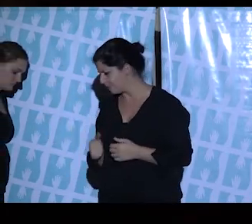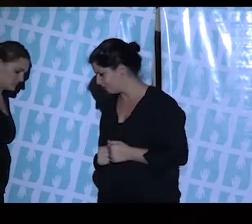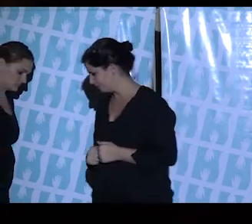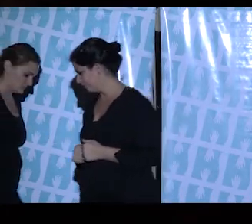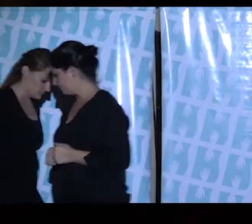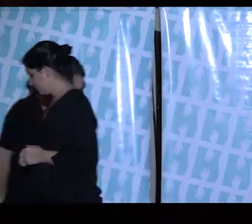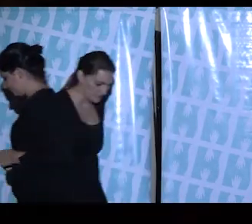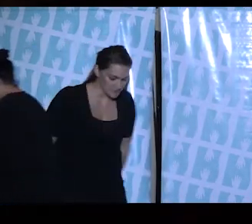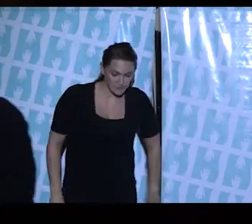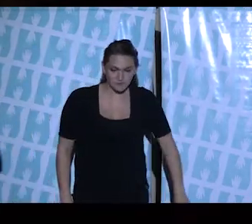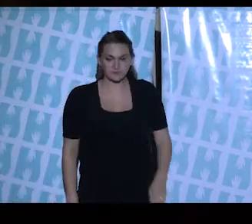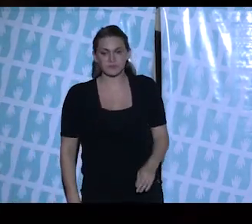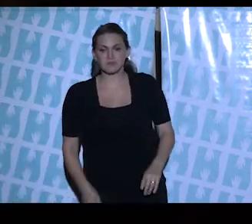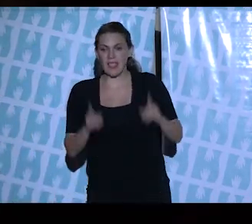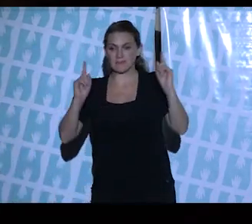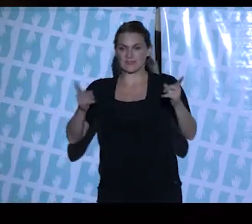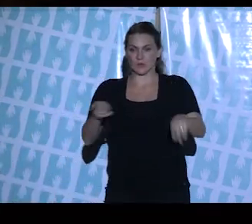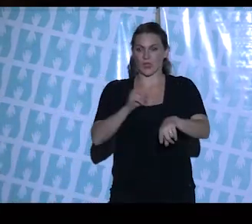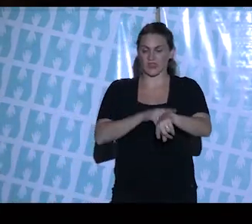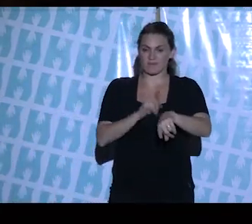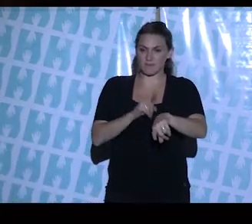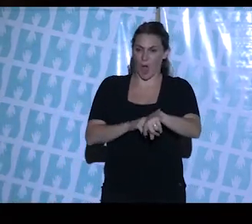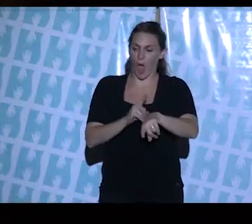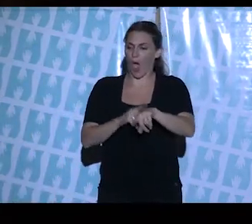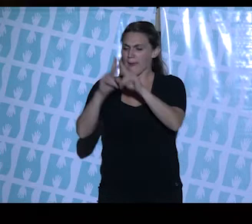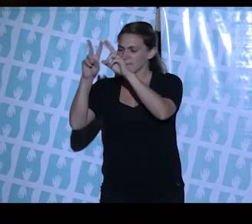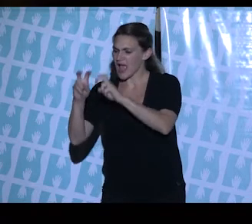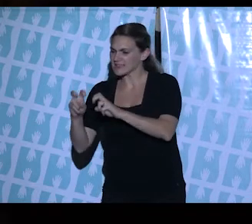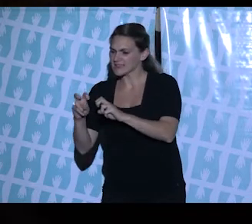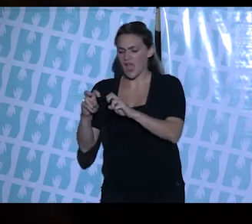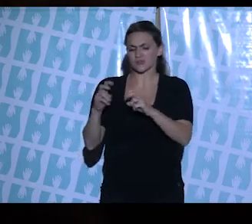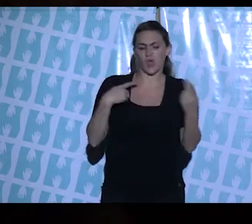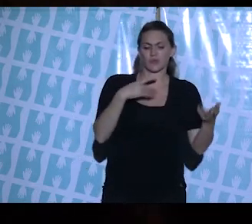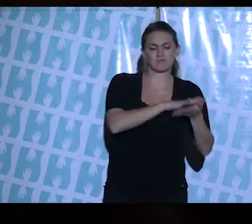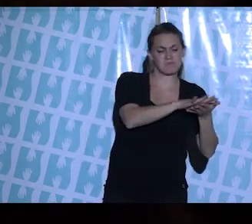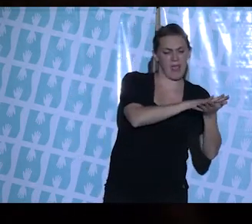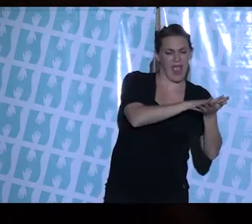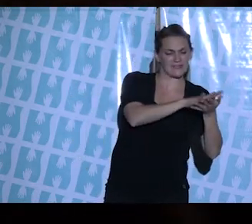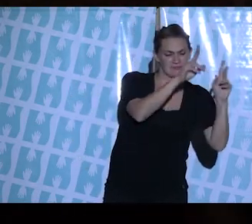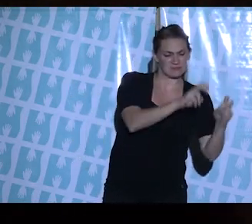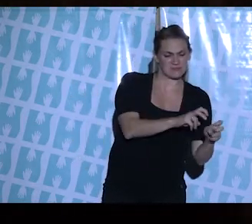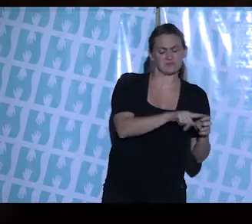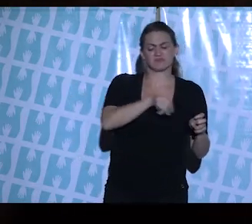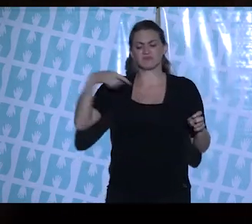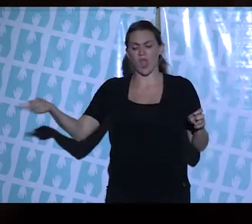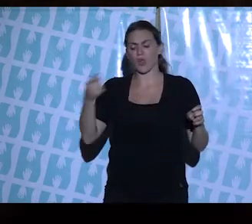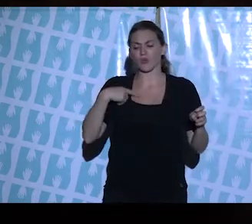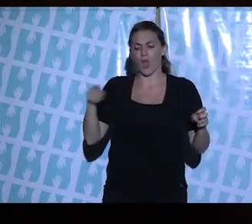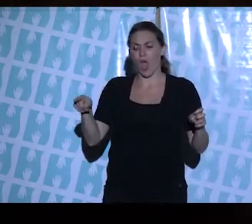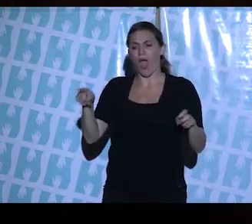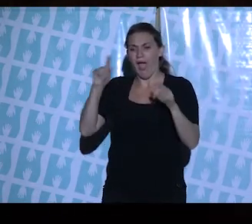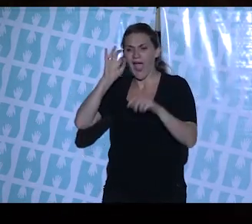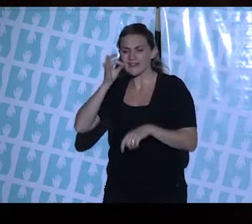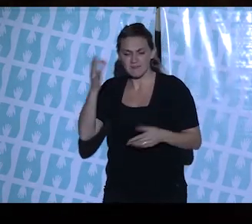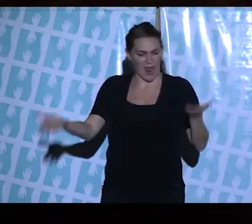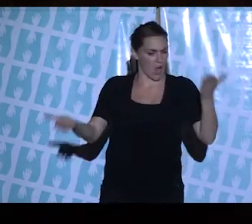estos estudios de investigación básica o de investigación translacional en modelos